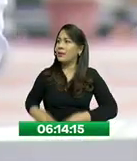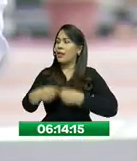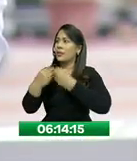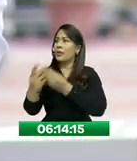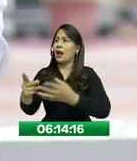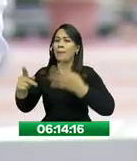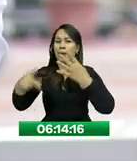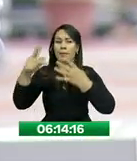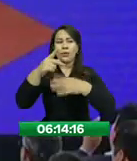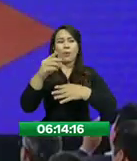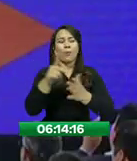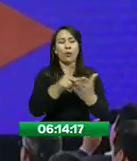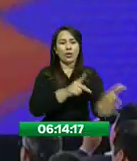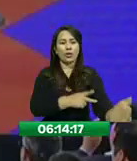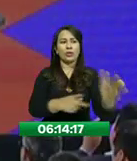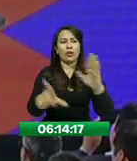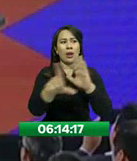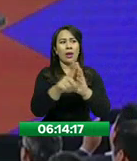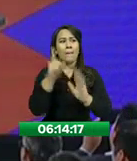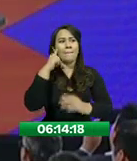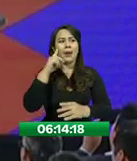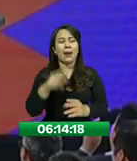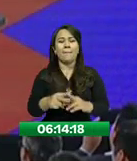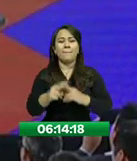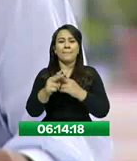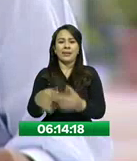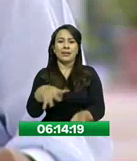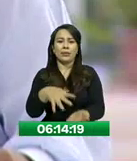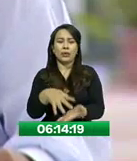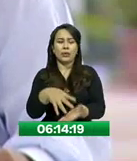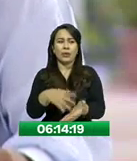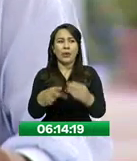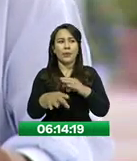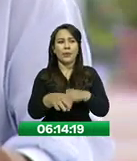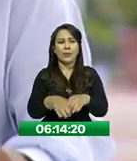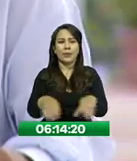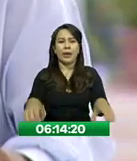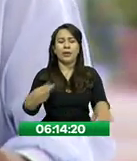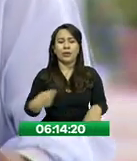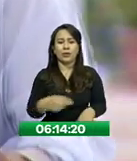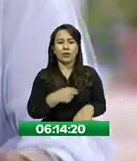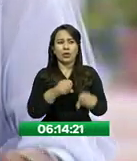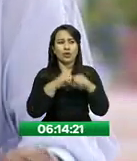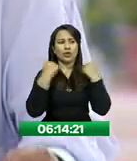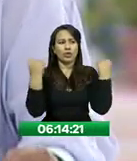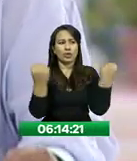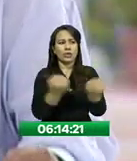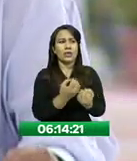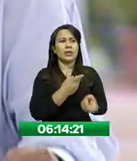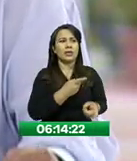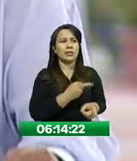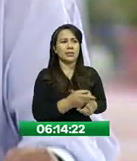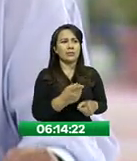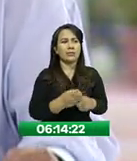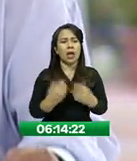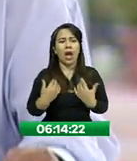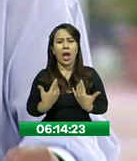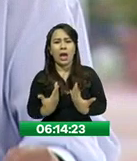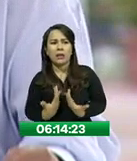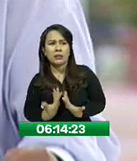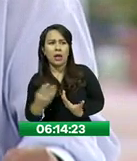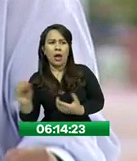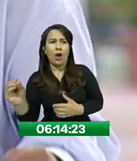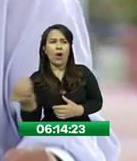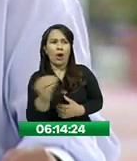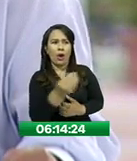un proyecto de ley para el crédito educativo y becario. Nosotros vivimos en una sociedad del chisme. Imagínense el desánimo para los